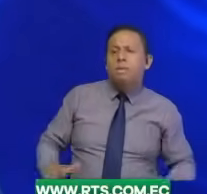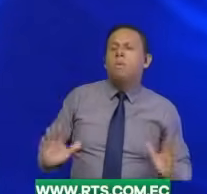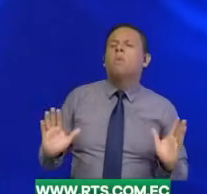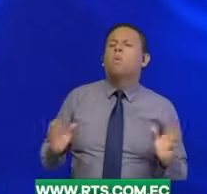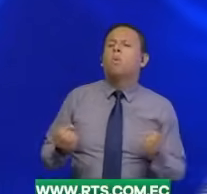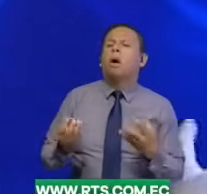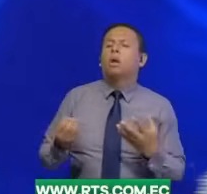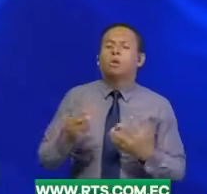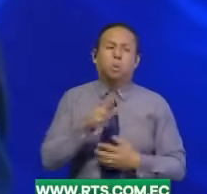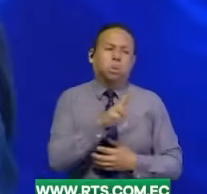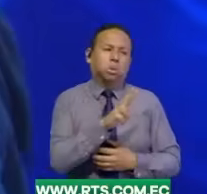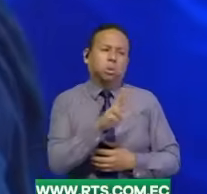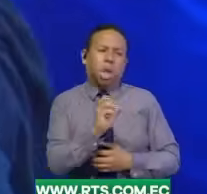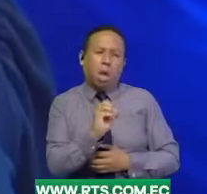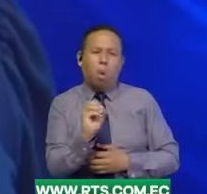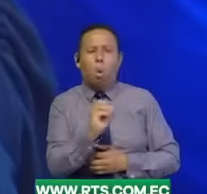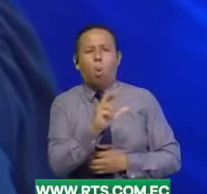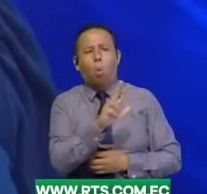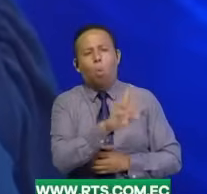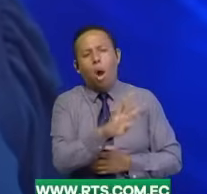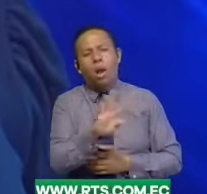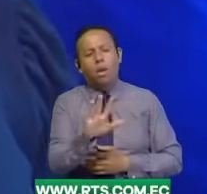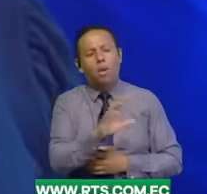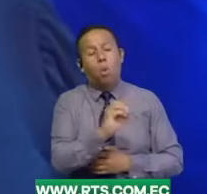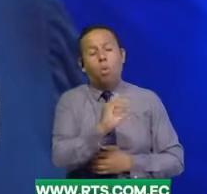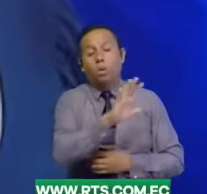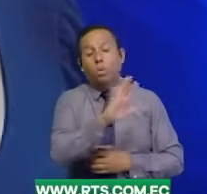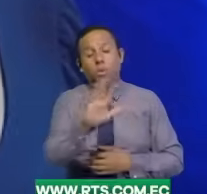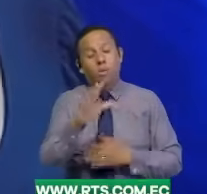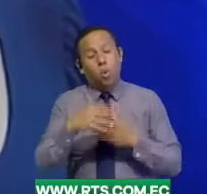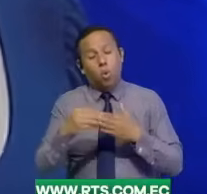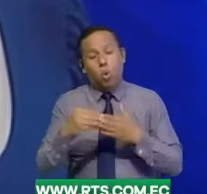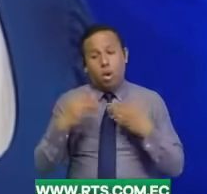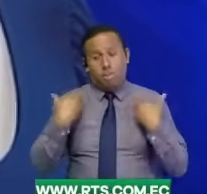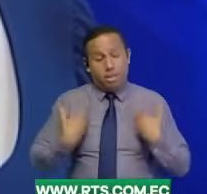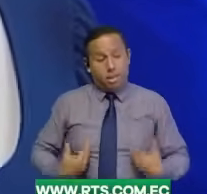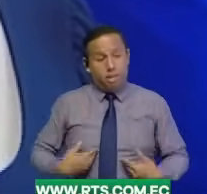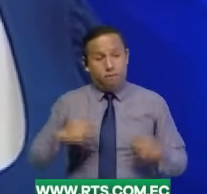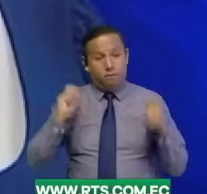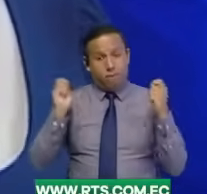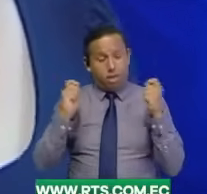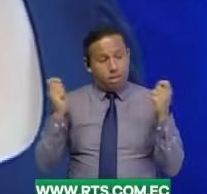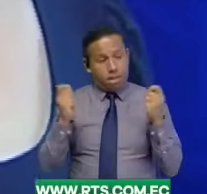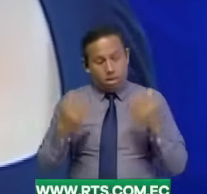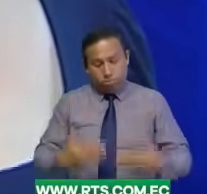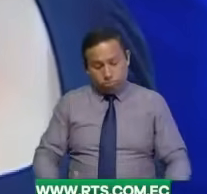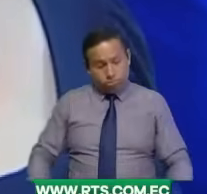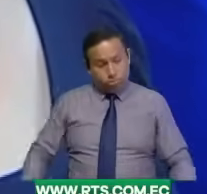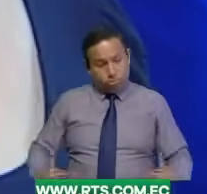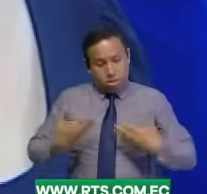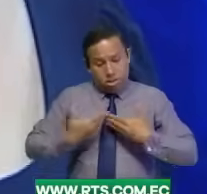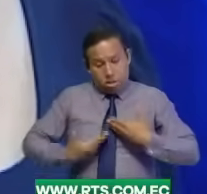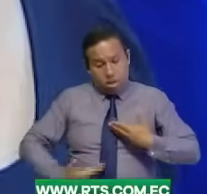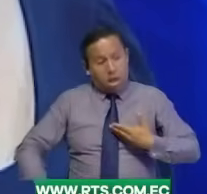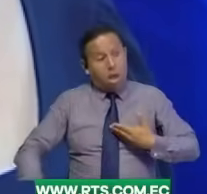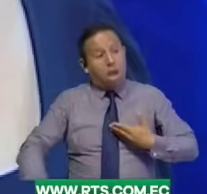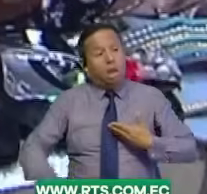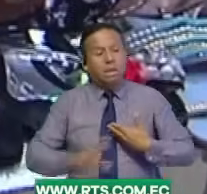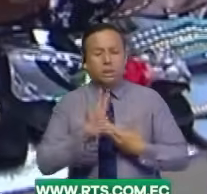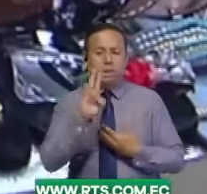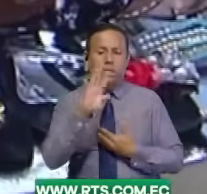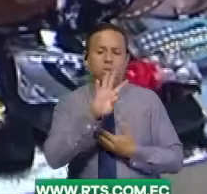de 30, 35, hasta 45 y $55, los vestidos de fiesta cortos, y los vestidos de fiestas largos salen a